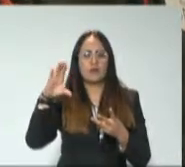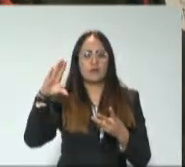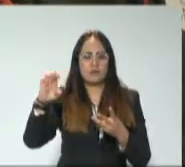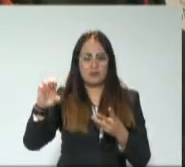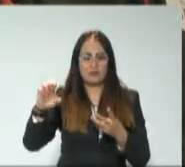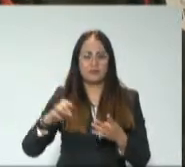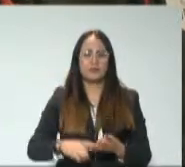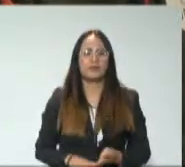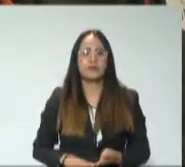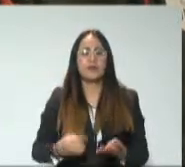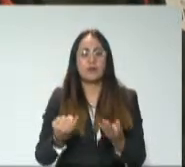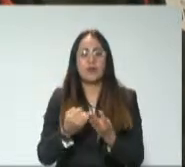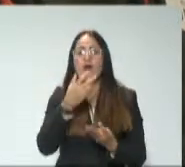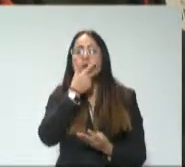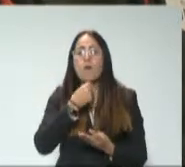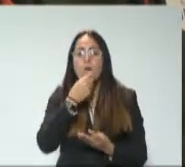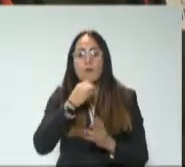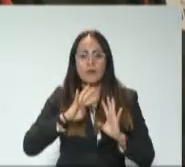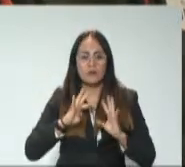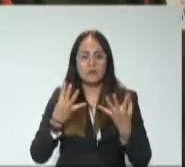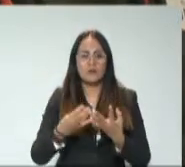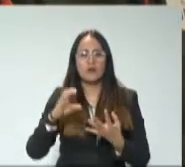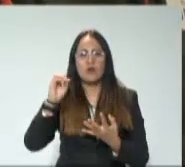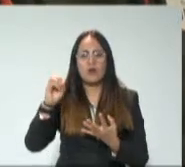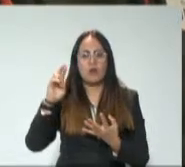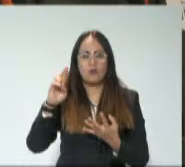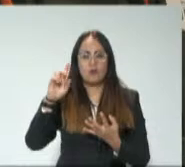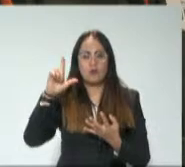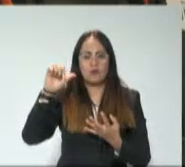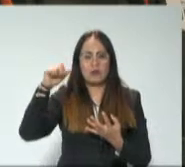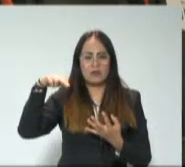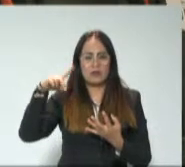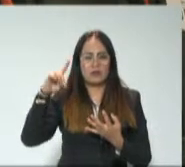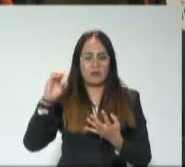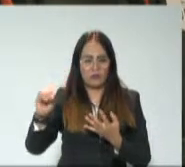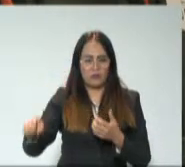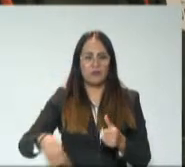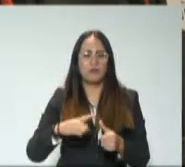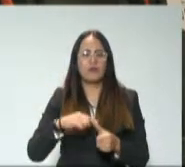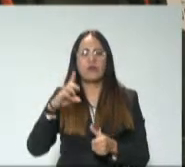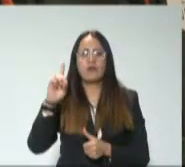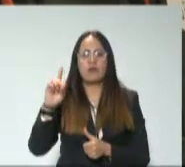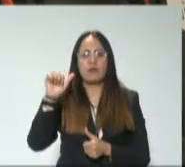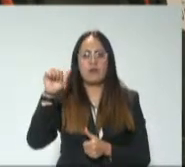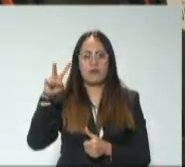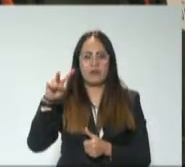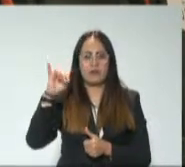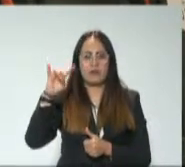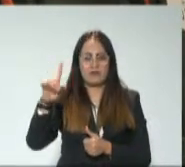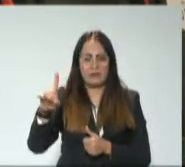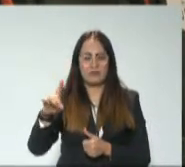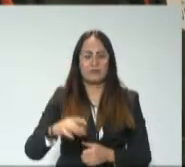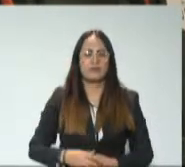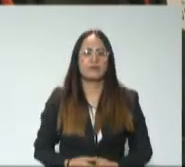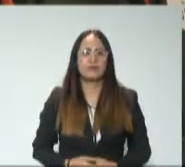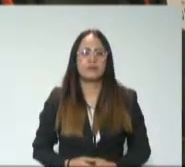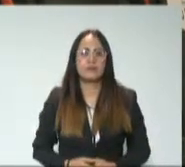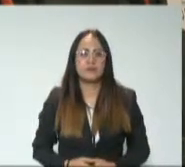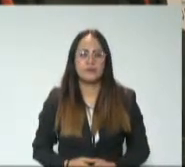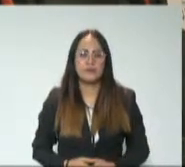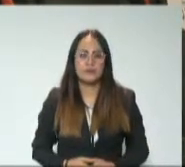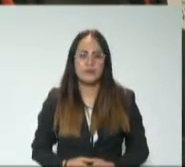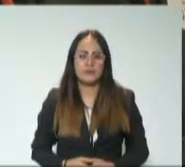Villa y de los comisionados José Orlando Espinosa Rodríguez y David Enrique Menchaca Zúñiga